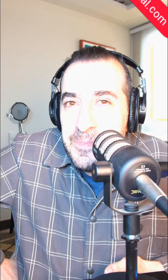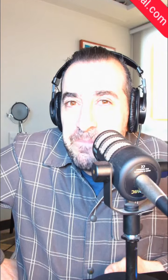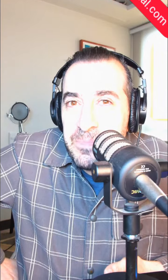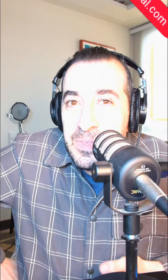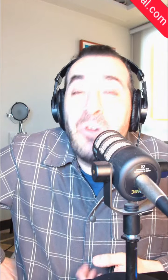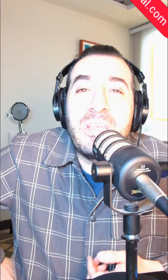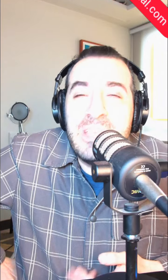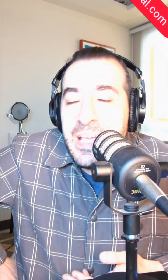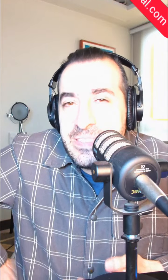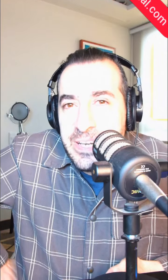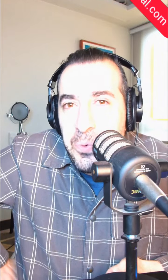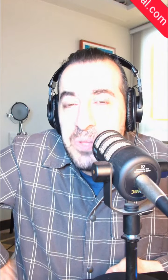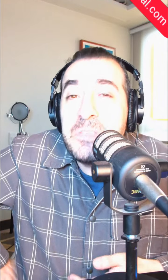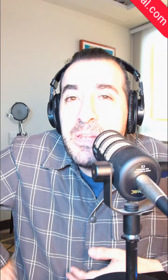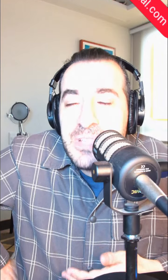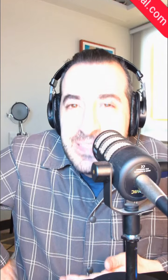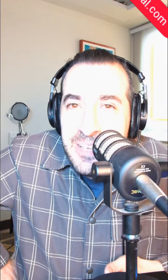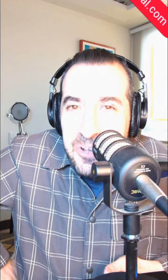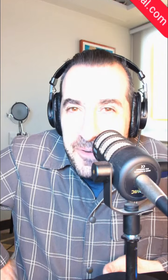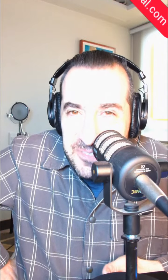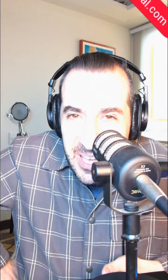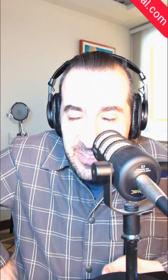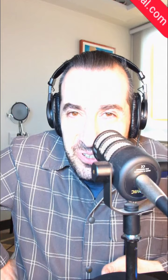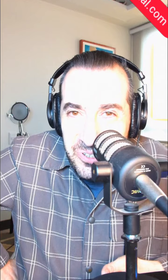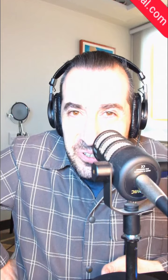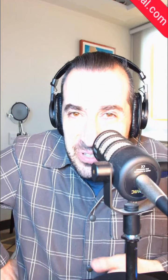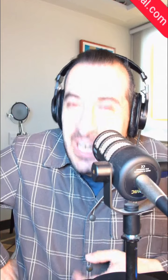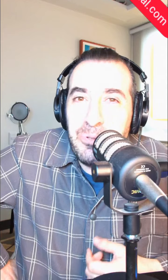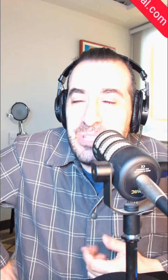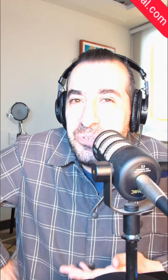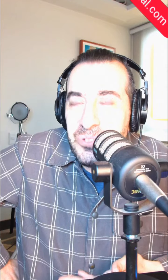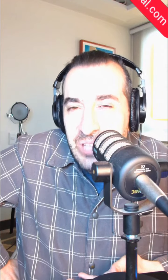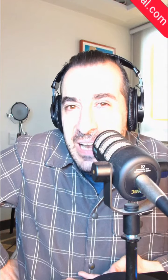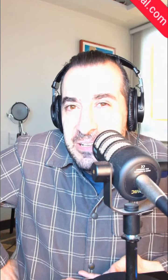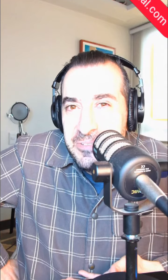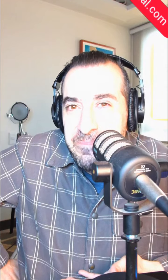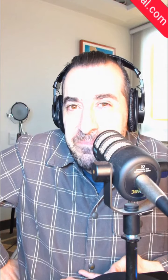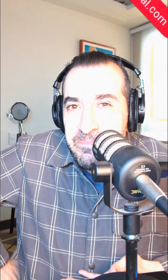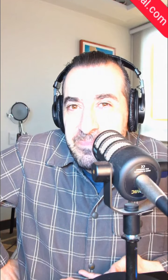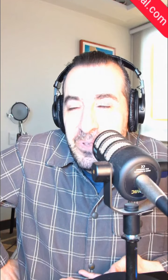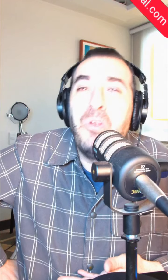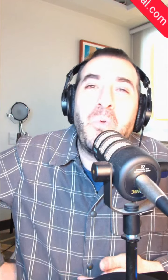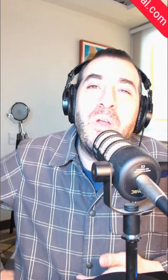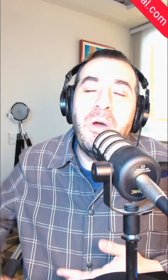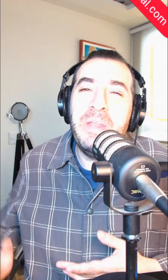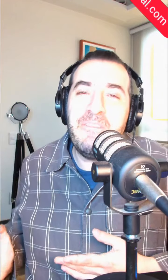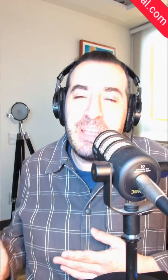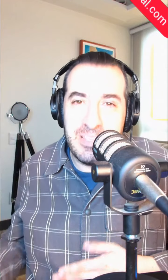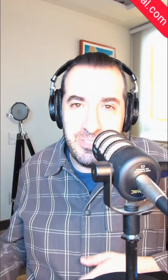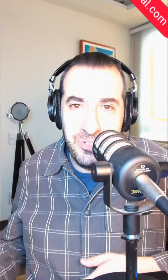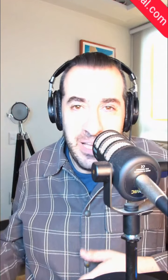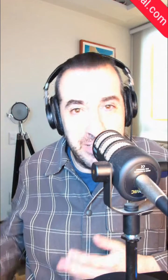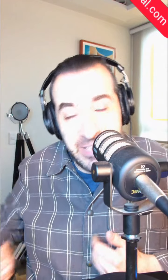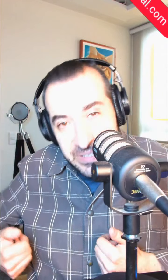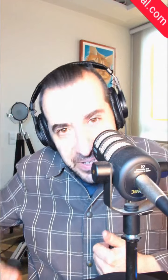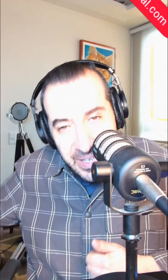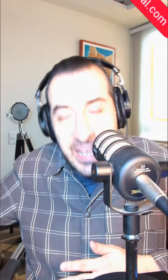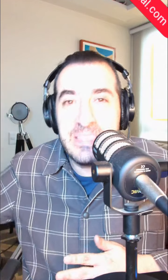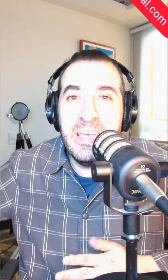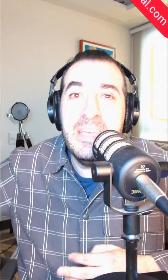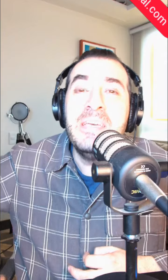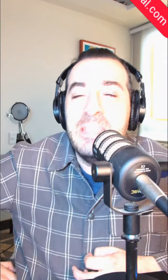pruebas, lo que quieren que se recuente es menos del 5% de la votación total, con lo cual no habría afectación. Así que